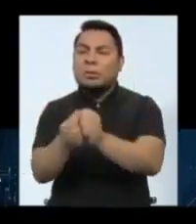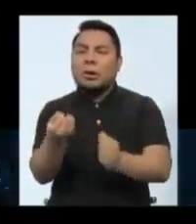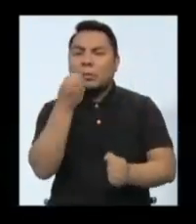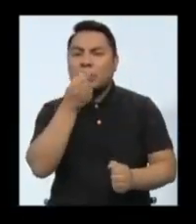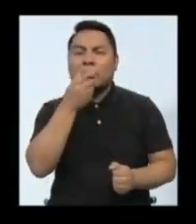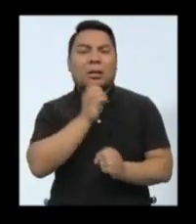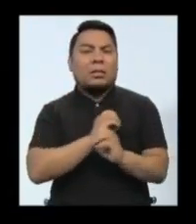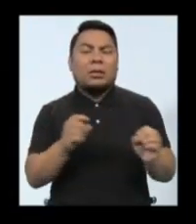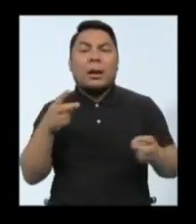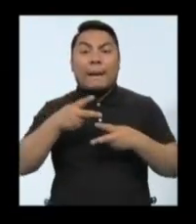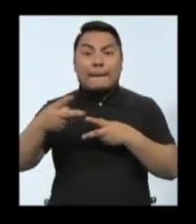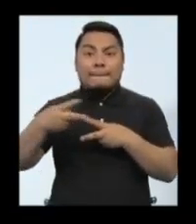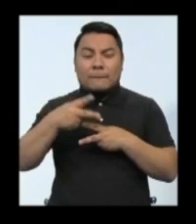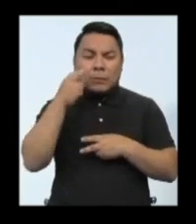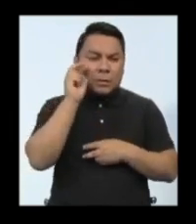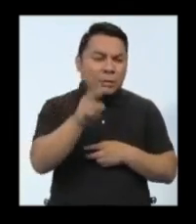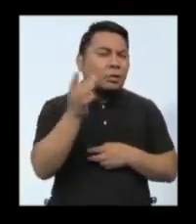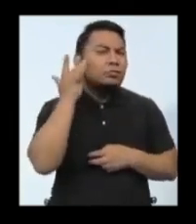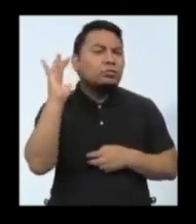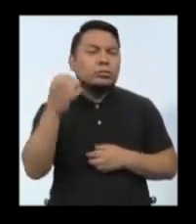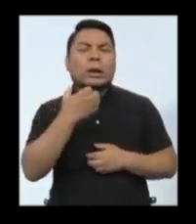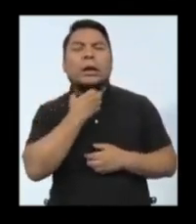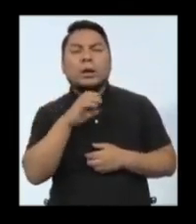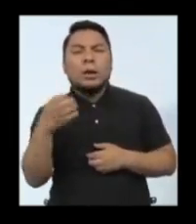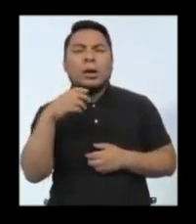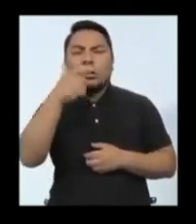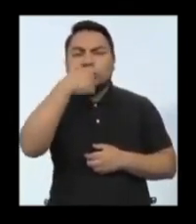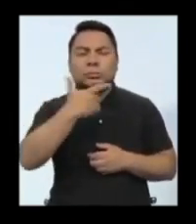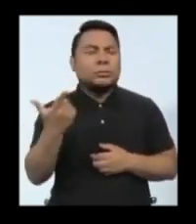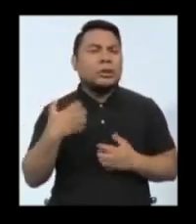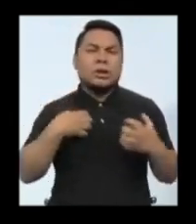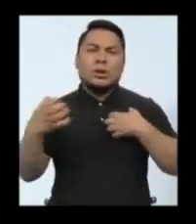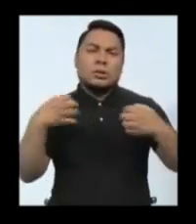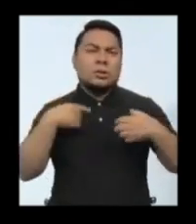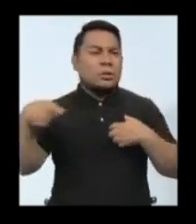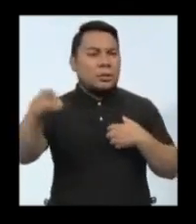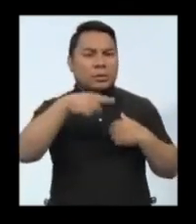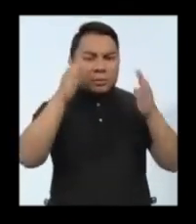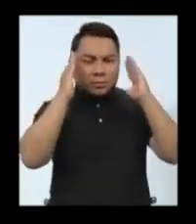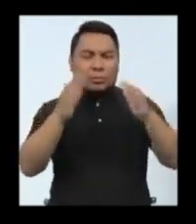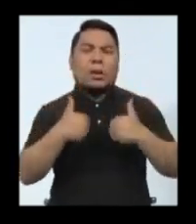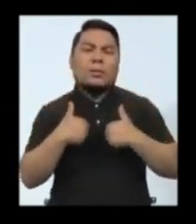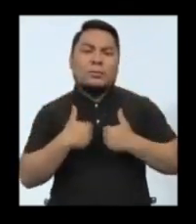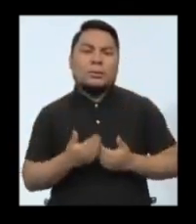vecinos realizarán plantones frente al municipio si no dan una mejor atención a los animales.